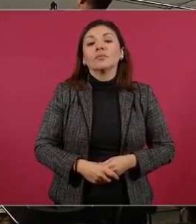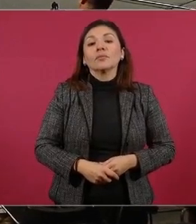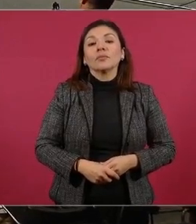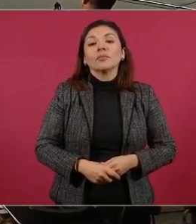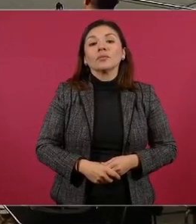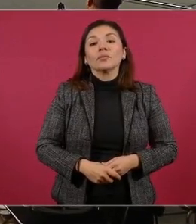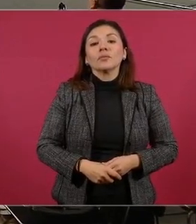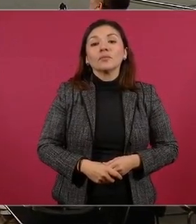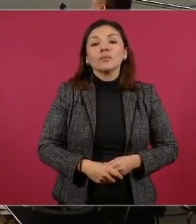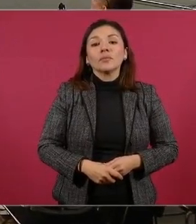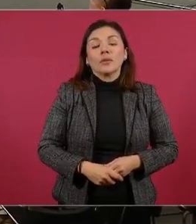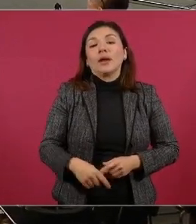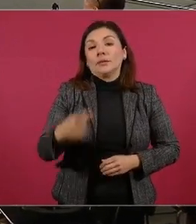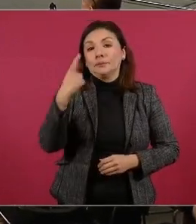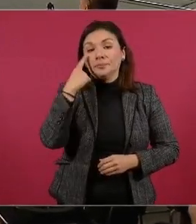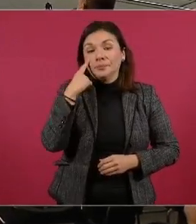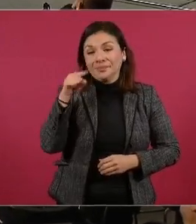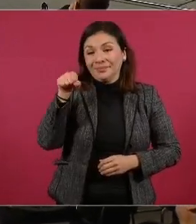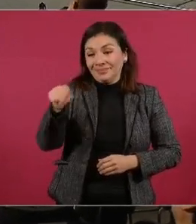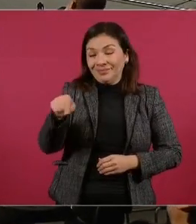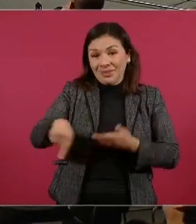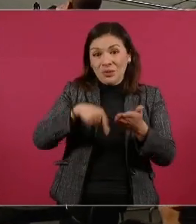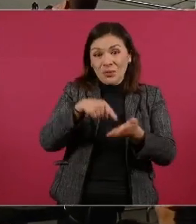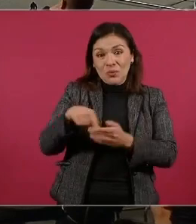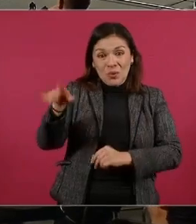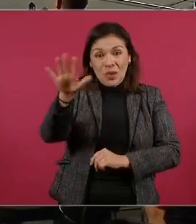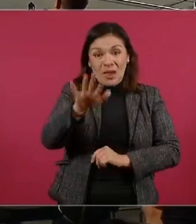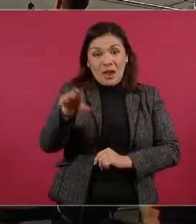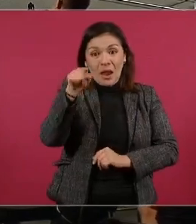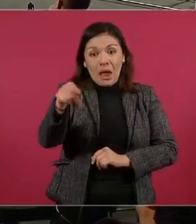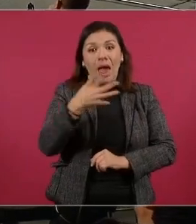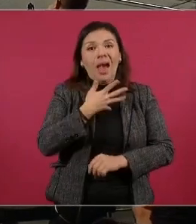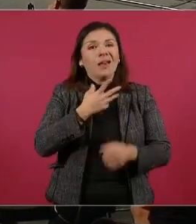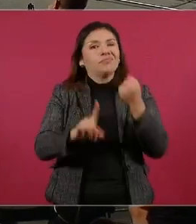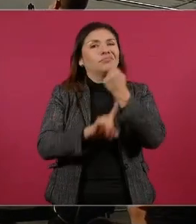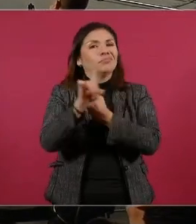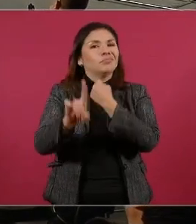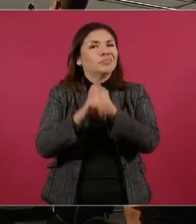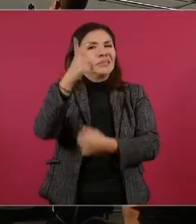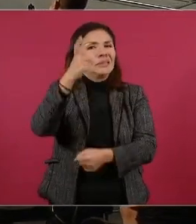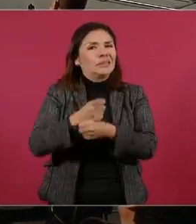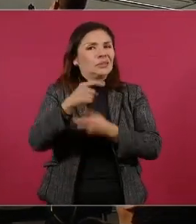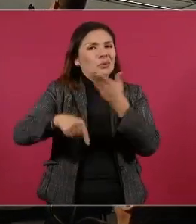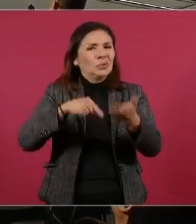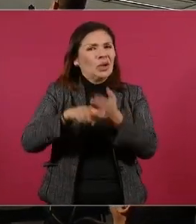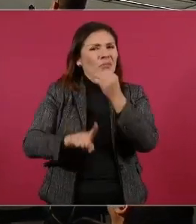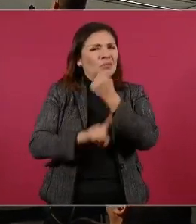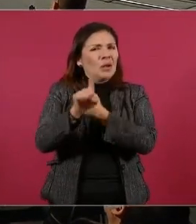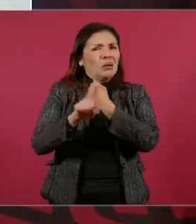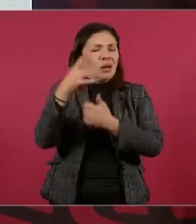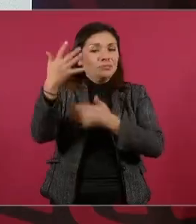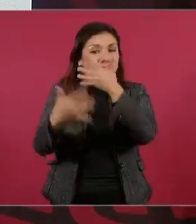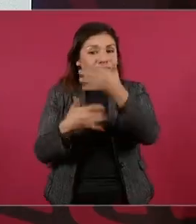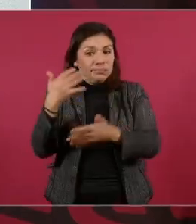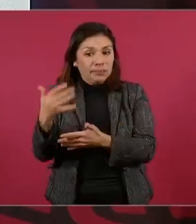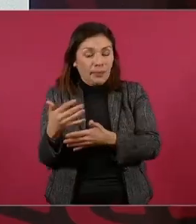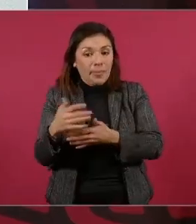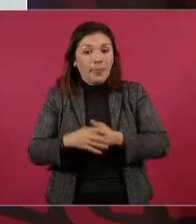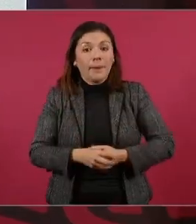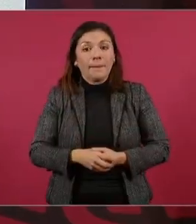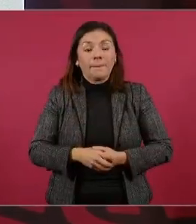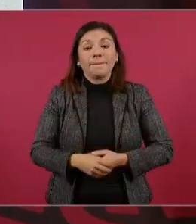entonces aquí es donde están los conflictos Esta es la zona y aquí tenemos